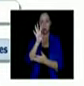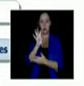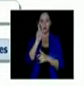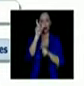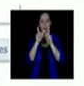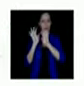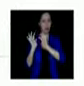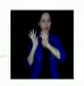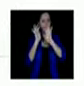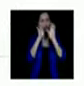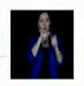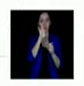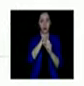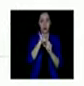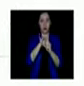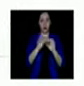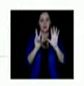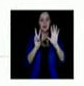ciudadana del